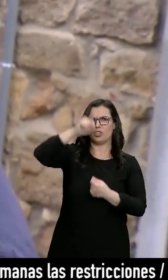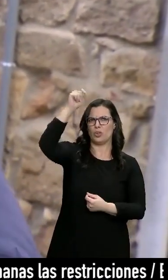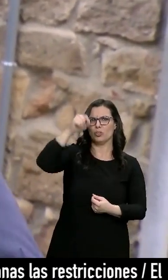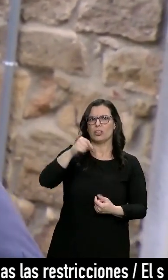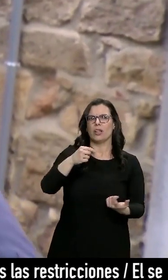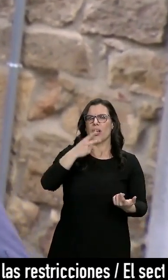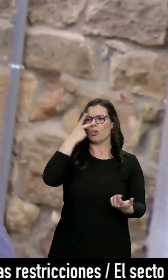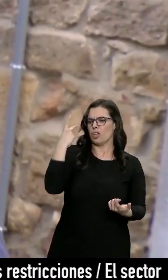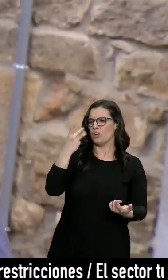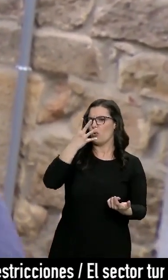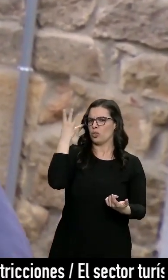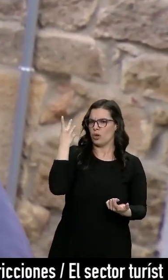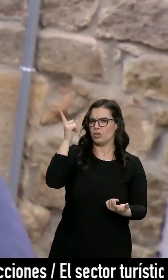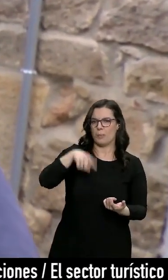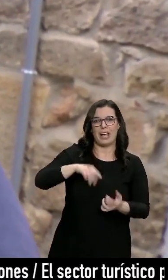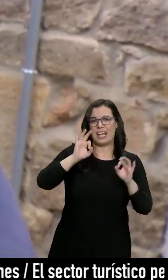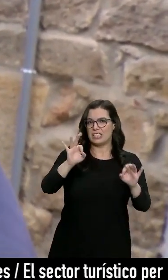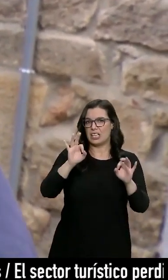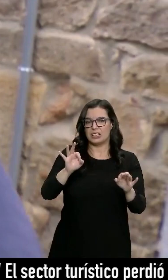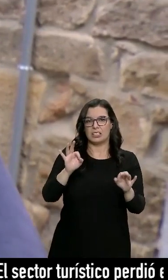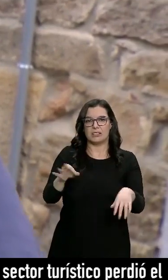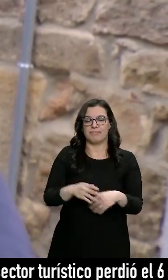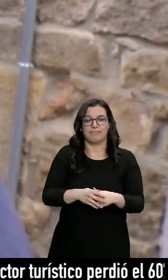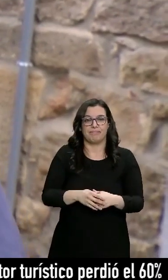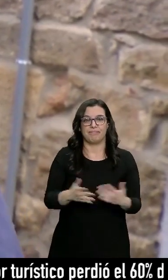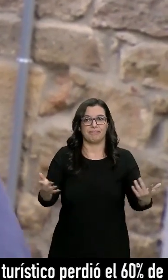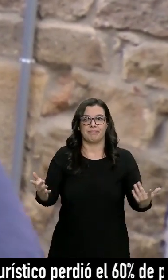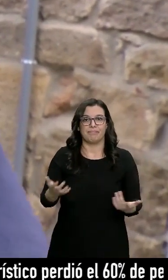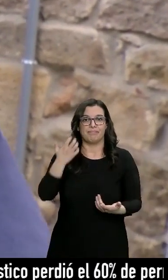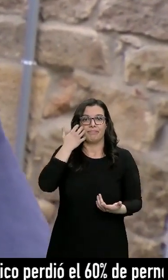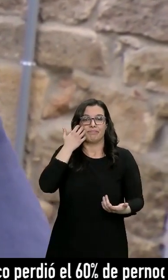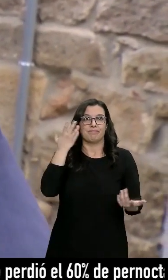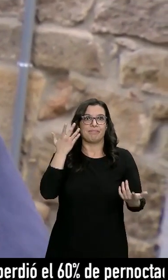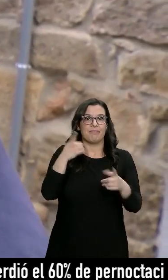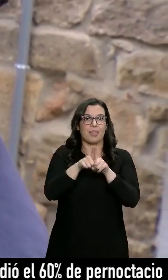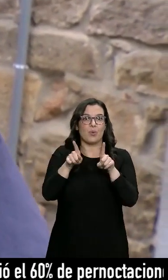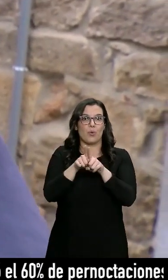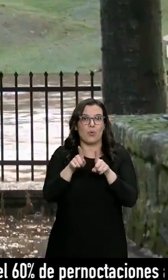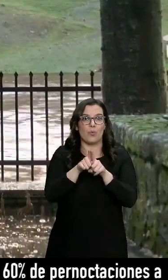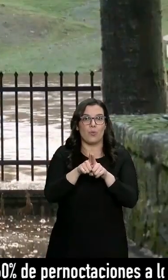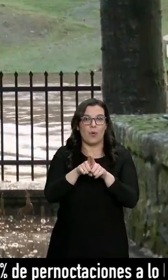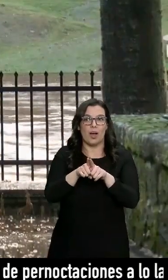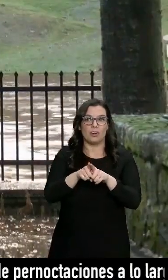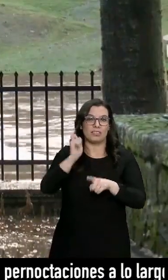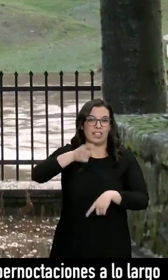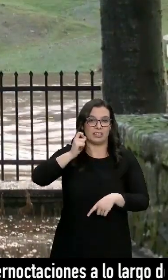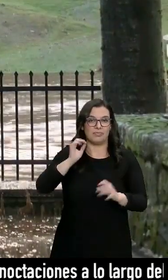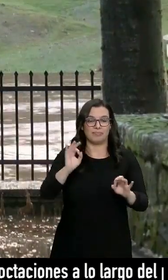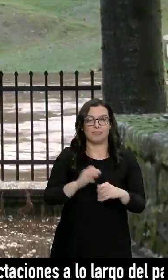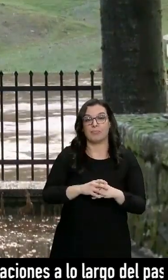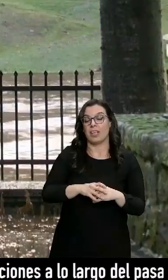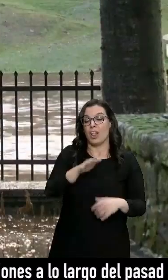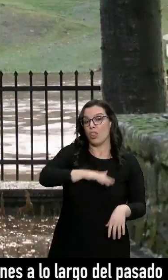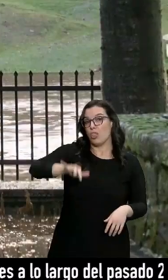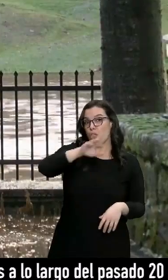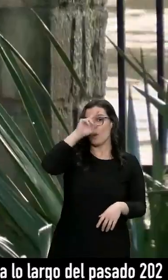hace 4 años 60 centímetros, pero es... No es una cosa que sea muy de tiempo en tiempo. Lo preocupante de la zona